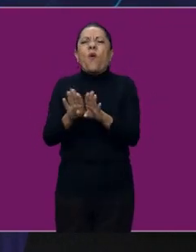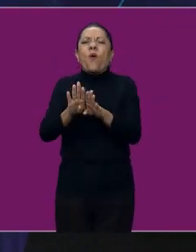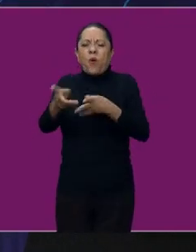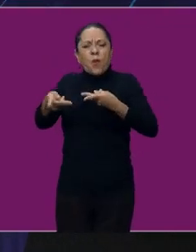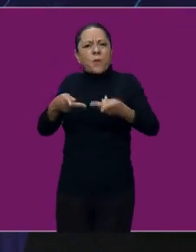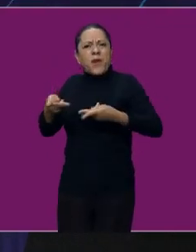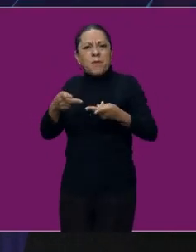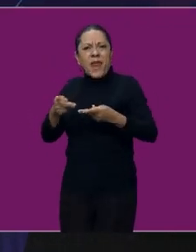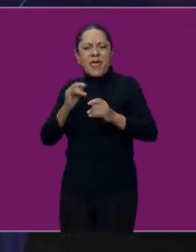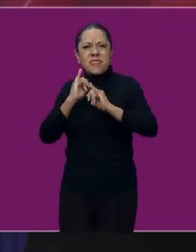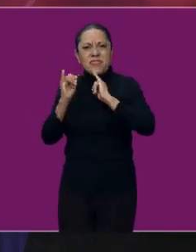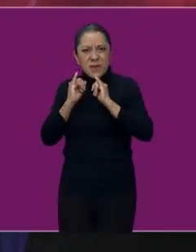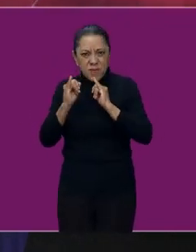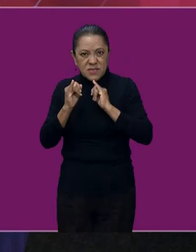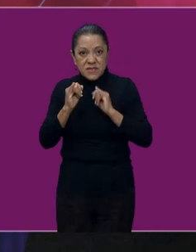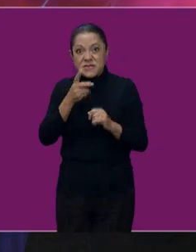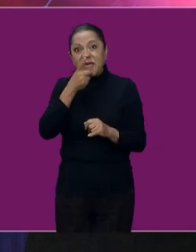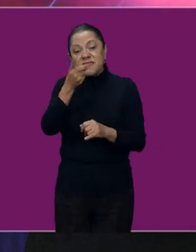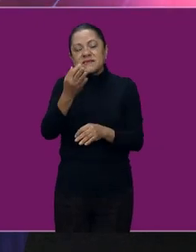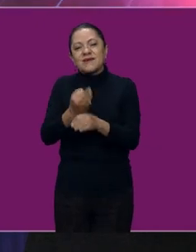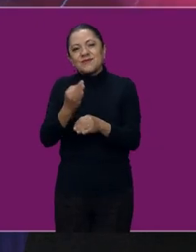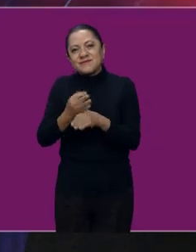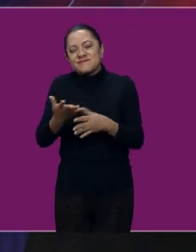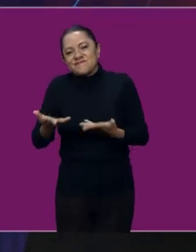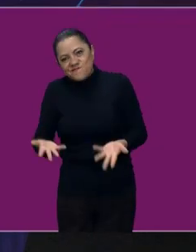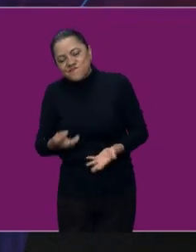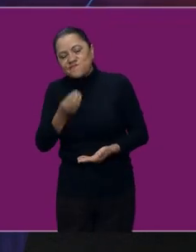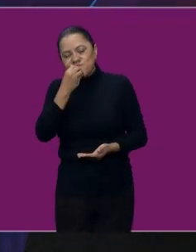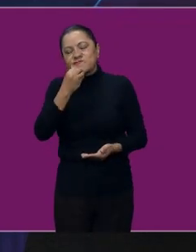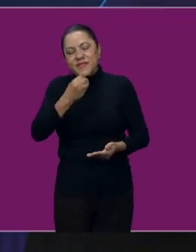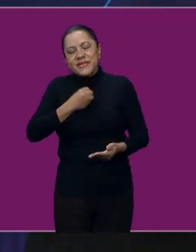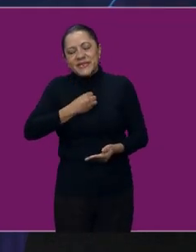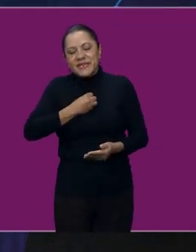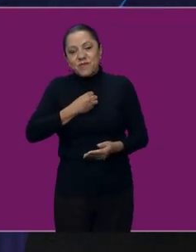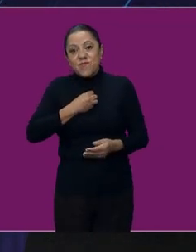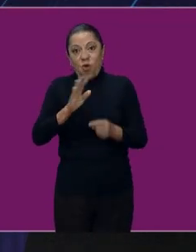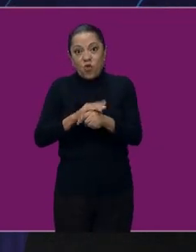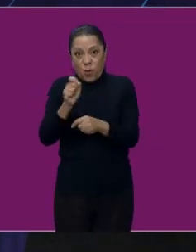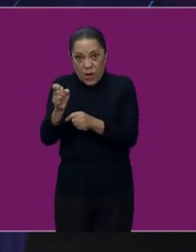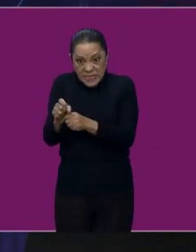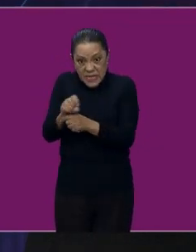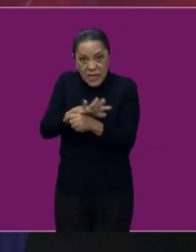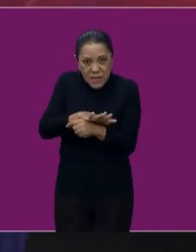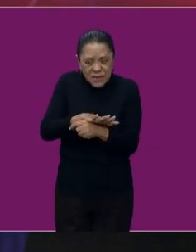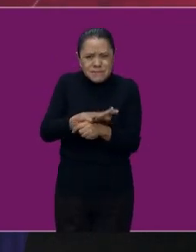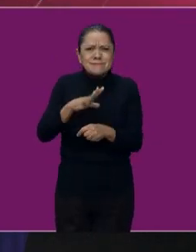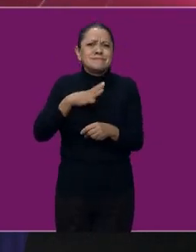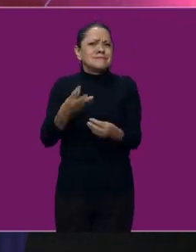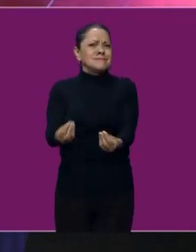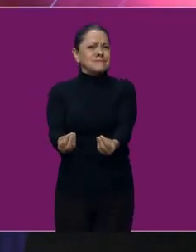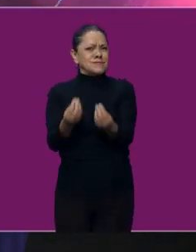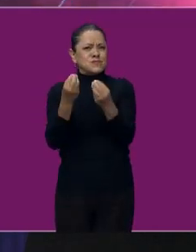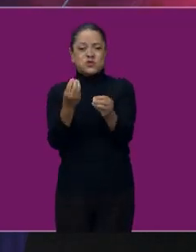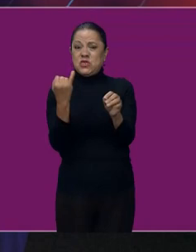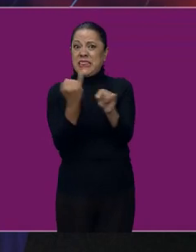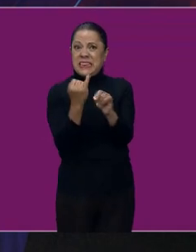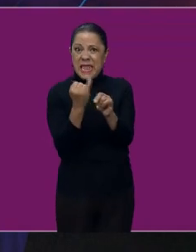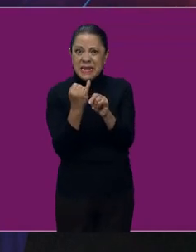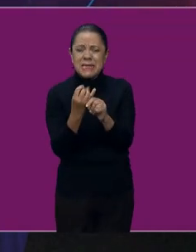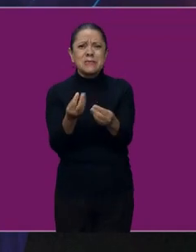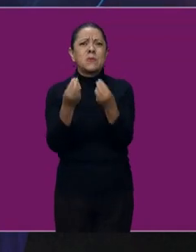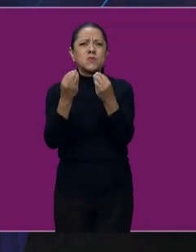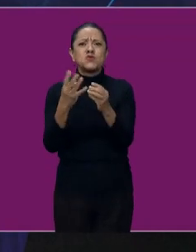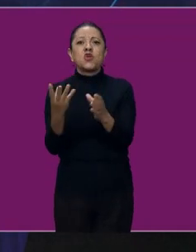haya habido desgraciadamente precisamente por la pandemia muchos cursos en línea de